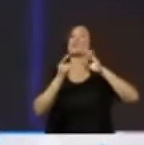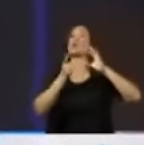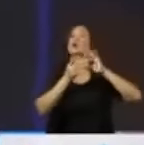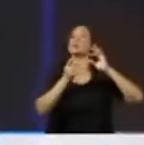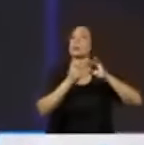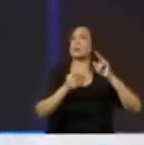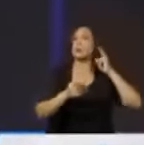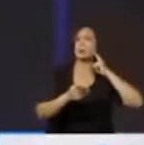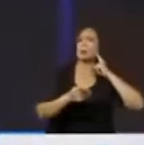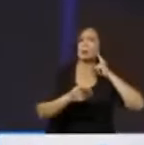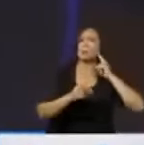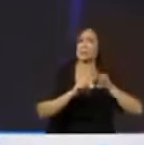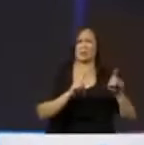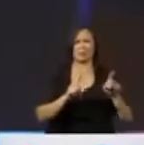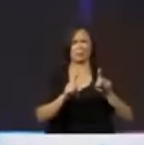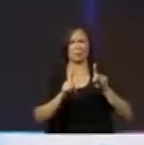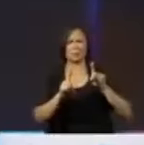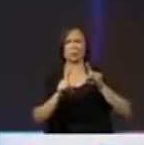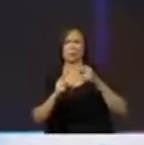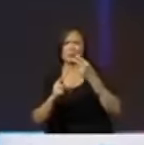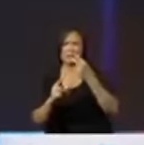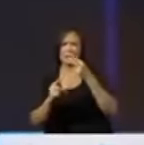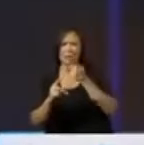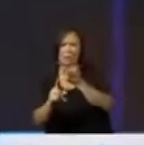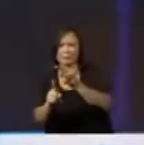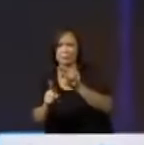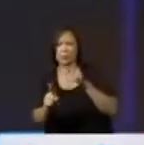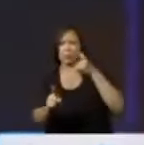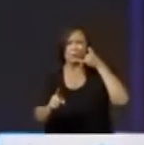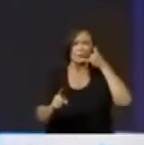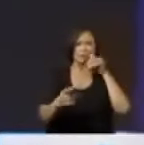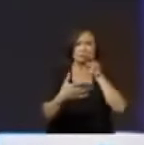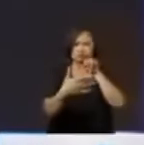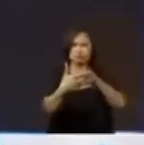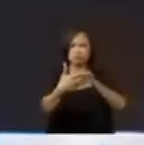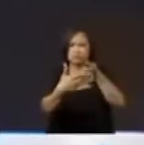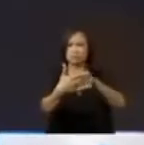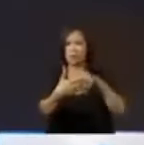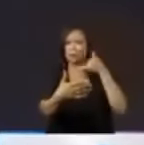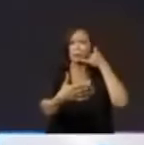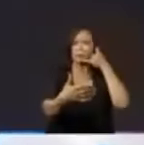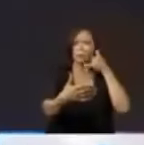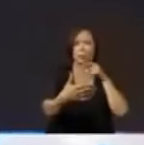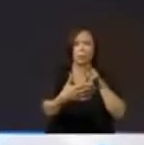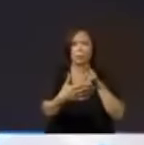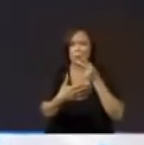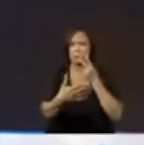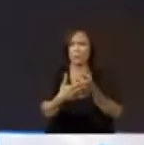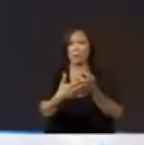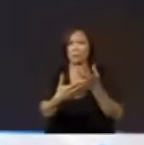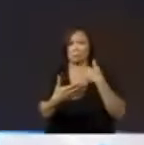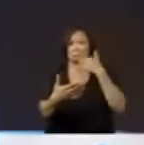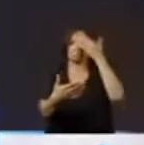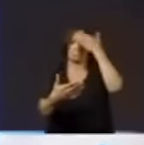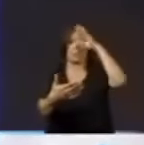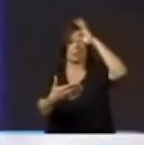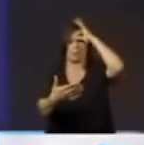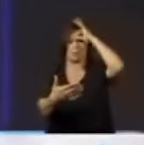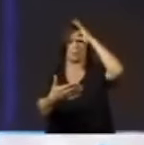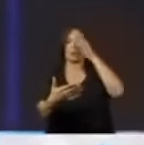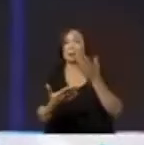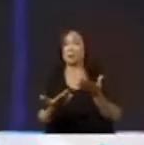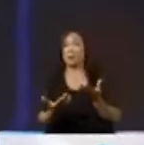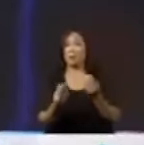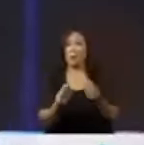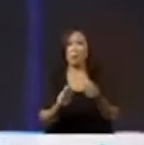sentado tras el televisor o el teléfono, que como decía al principio, a lo mejor no sabe qué va a